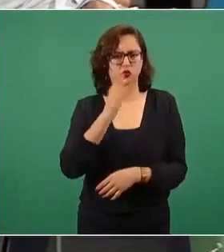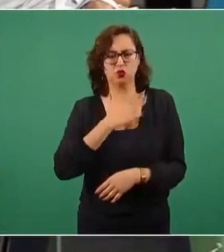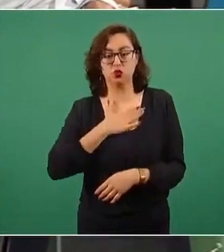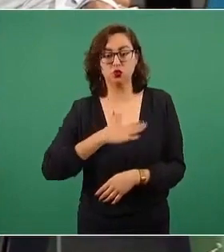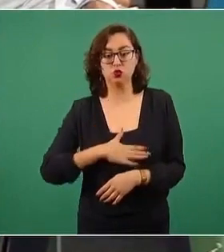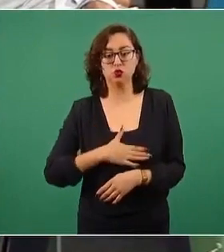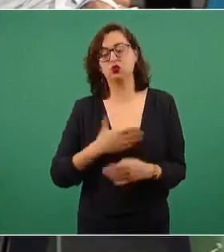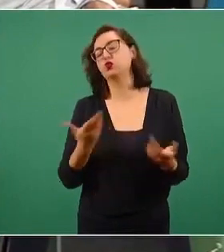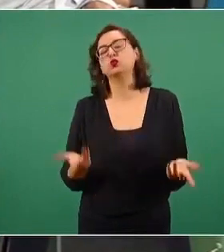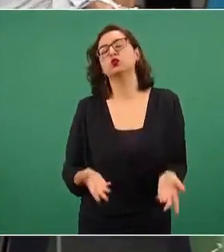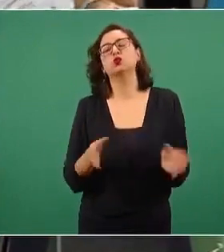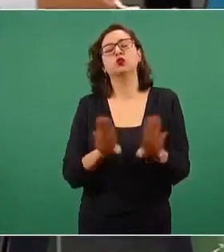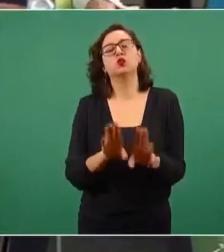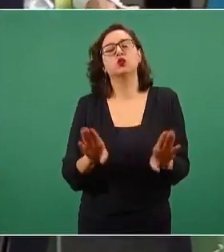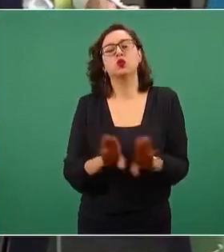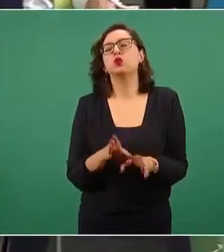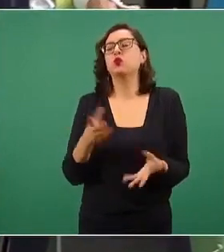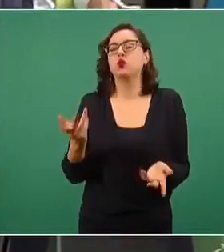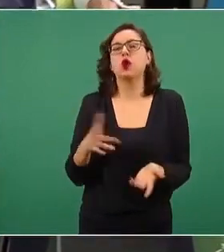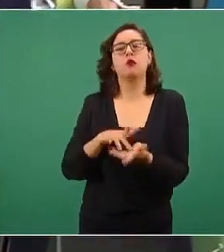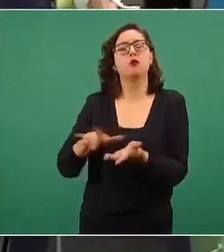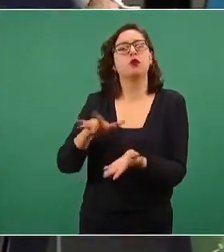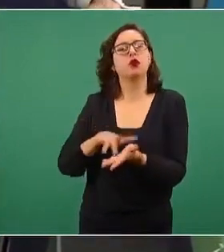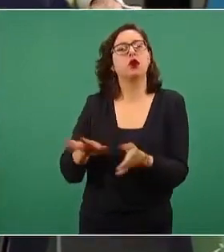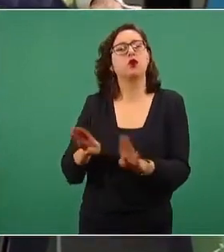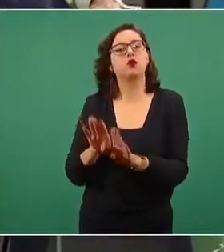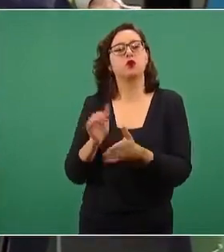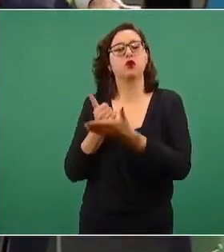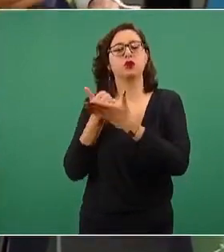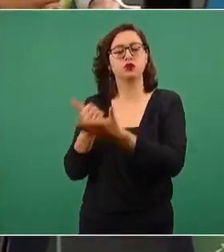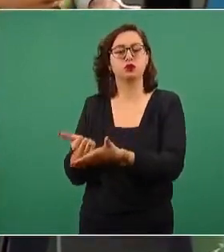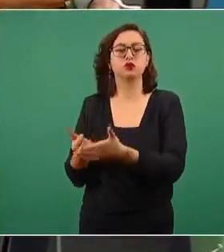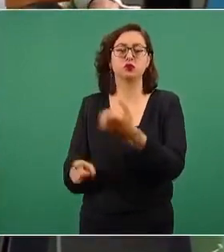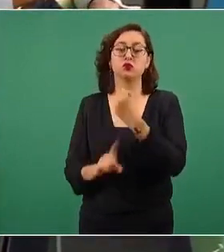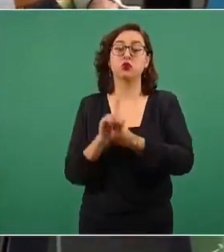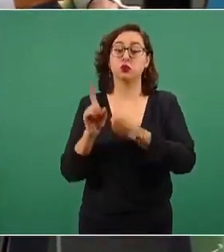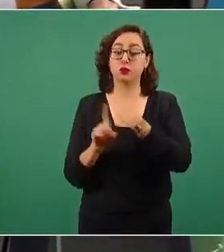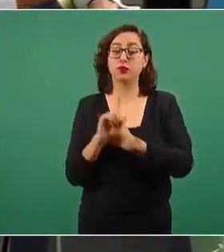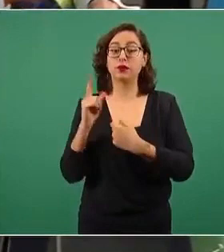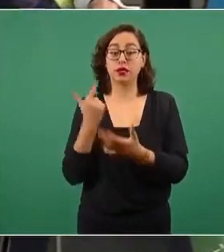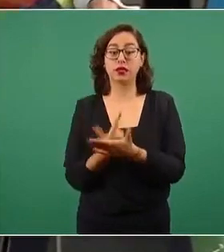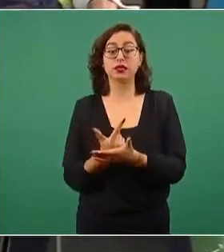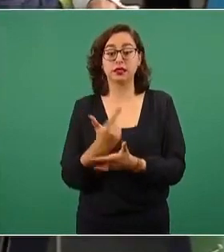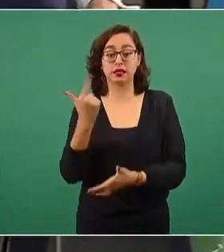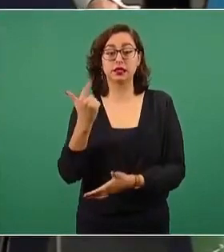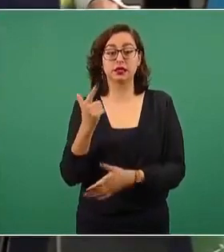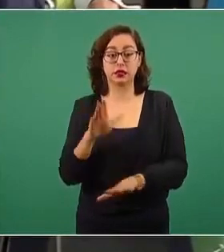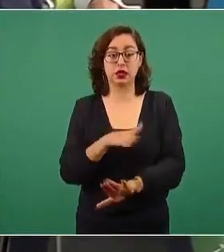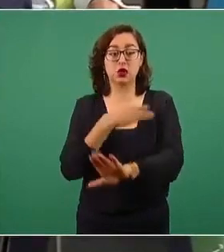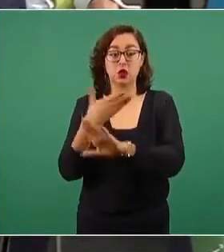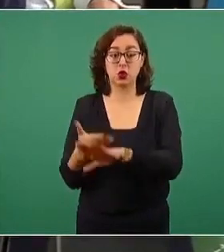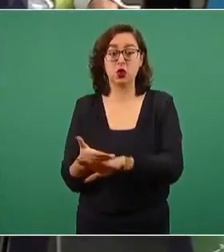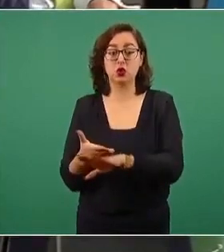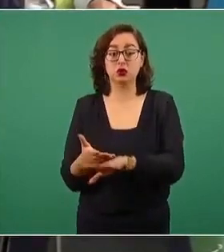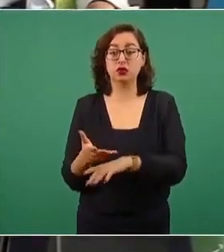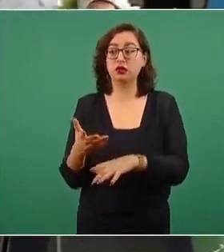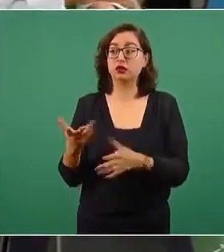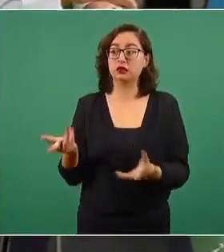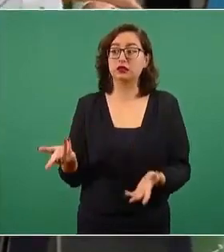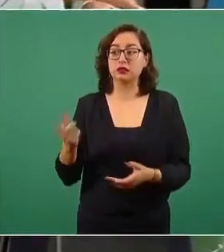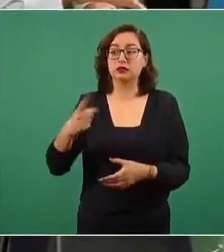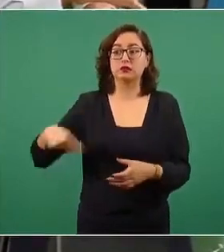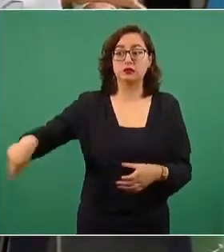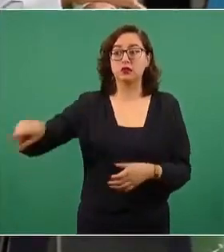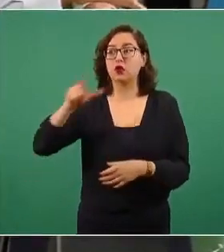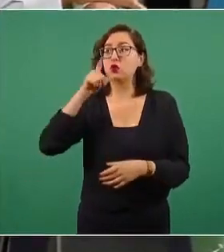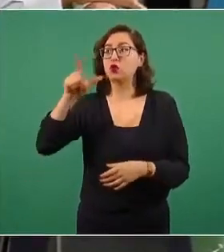familias mexicanas con este gran problema que afecta no solamente el tema de la salud, de la electricidad, sino que conlleva